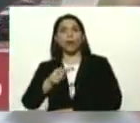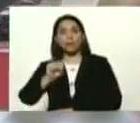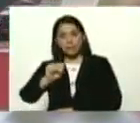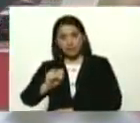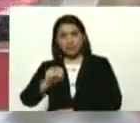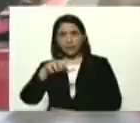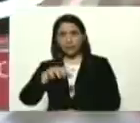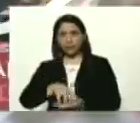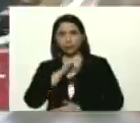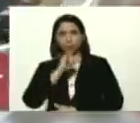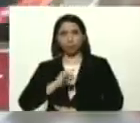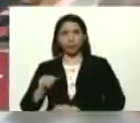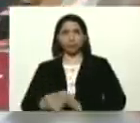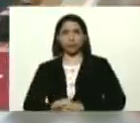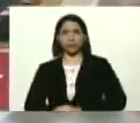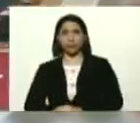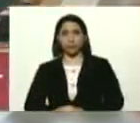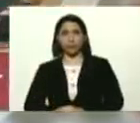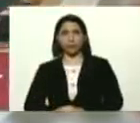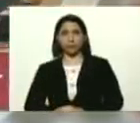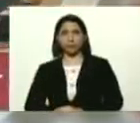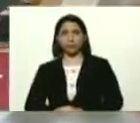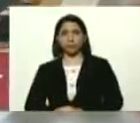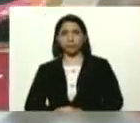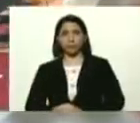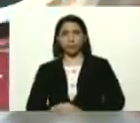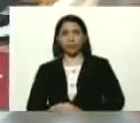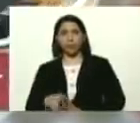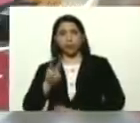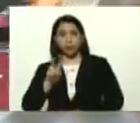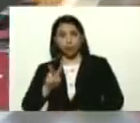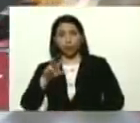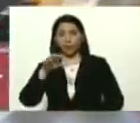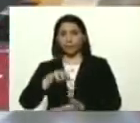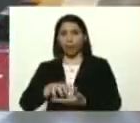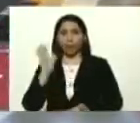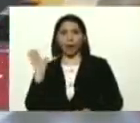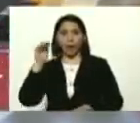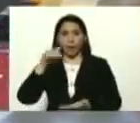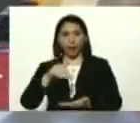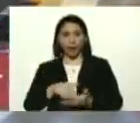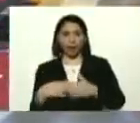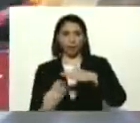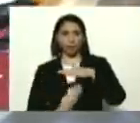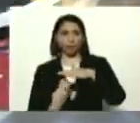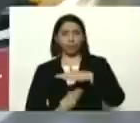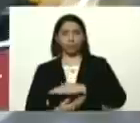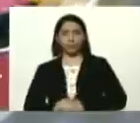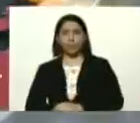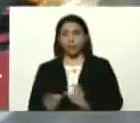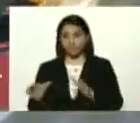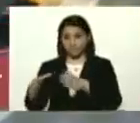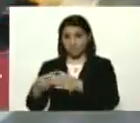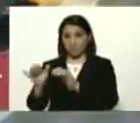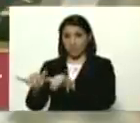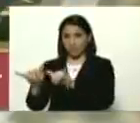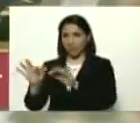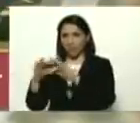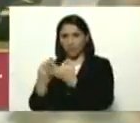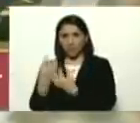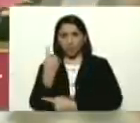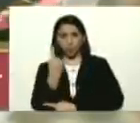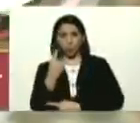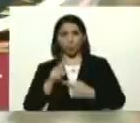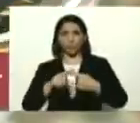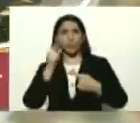estado Zulia. Luego tenemos 2 casos en el estado Aragua, es básicamente un núcleo de familia. Uno